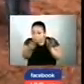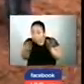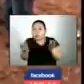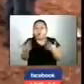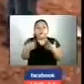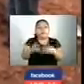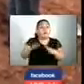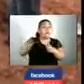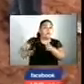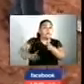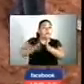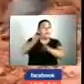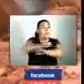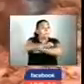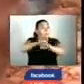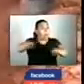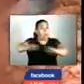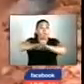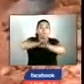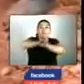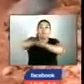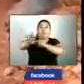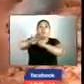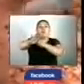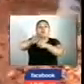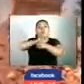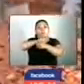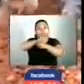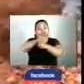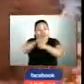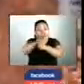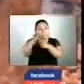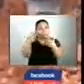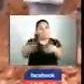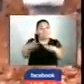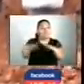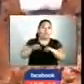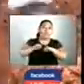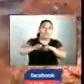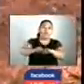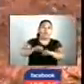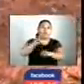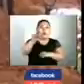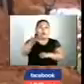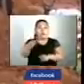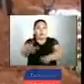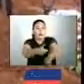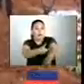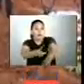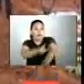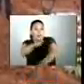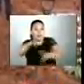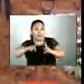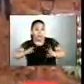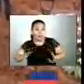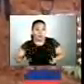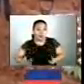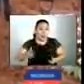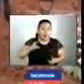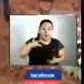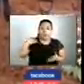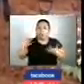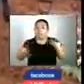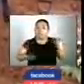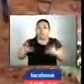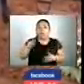medio de una segunda ola de la pandemia más virulenta y letal que ha llevado al sistema público de salud al borde del colapso.